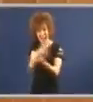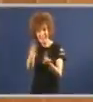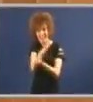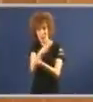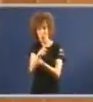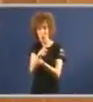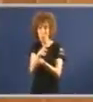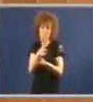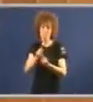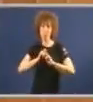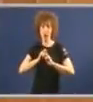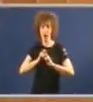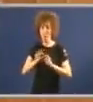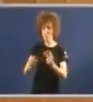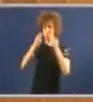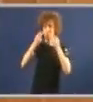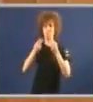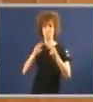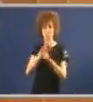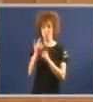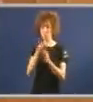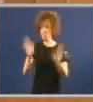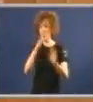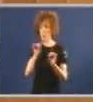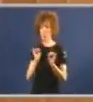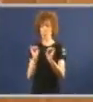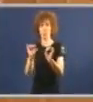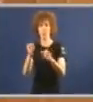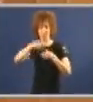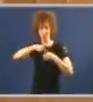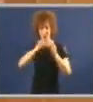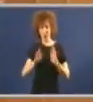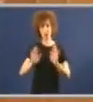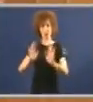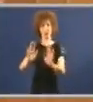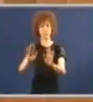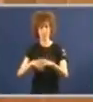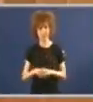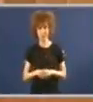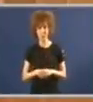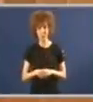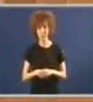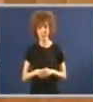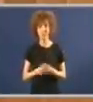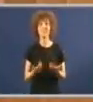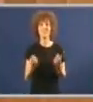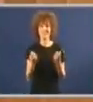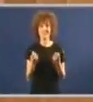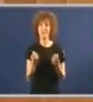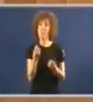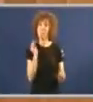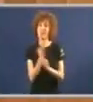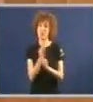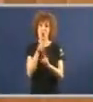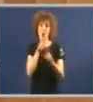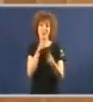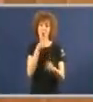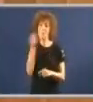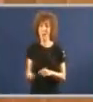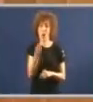entorno, pois creen que ninguén vai inmiscuirse no que ocorre dentro da súa propia casa. Fan falta inversións para mellorar o acceso aos